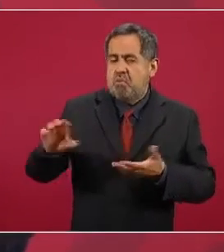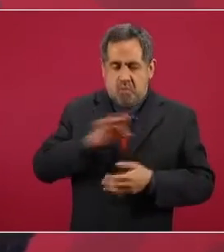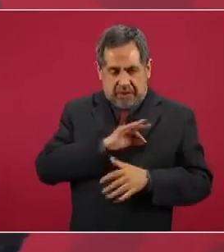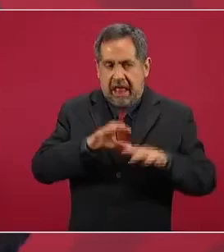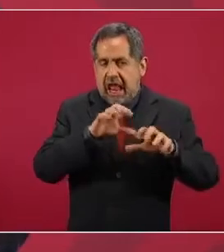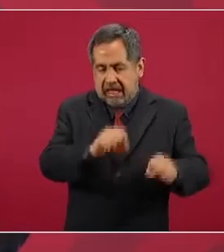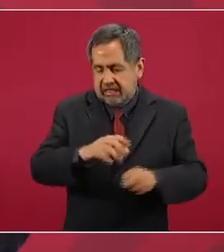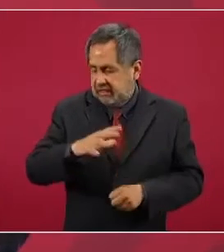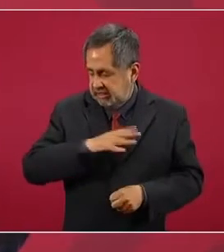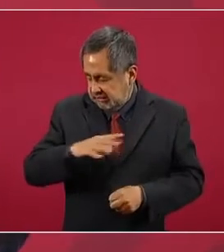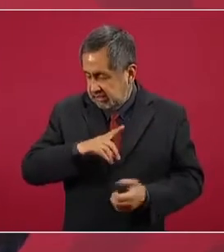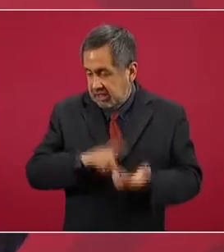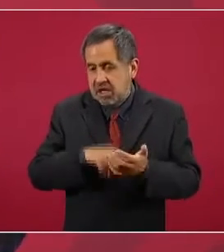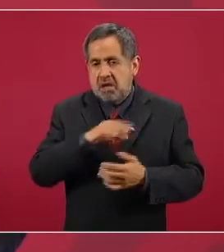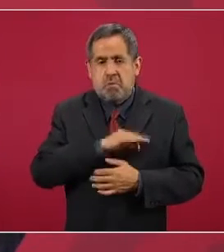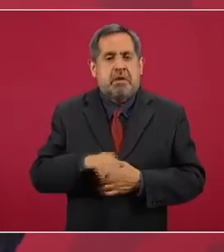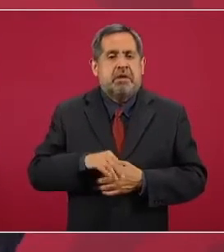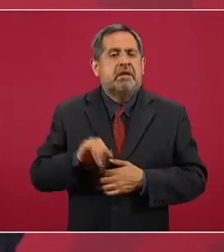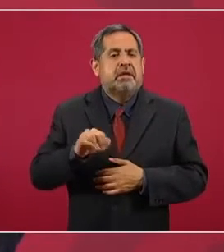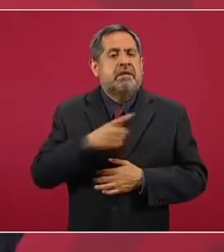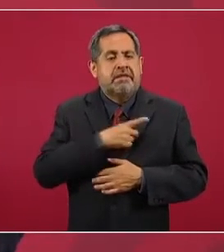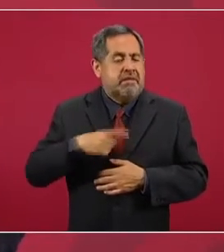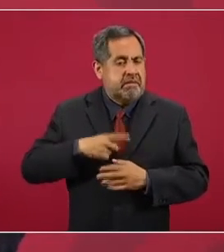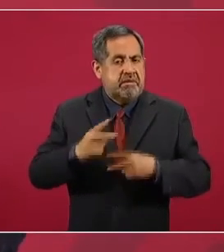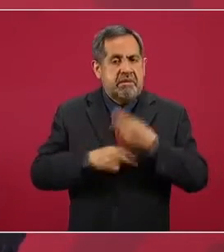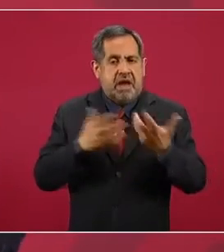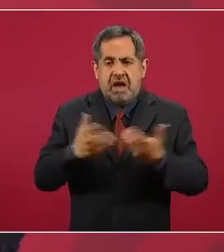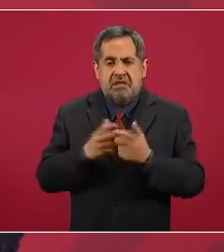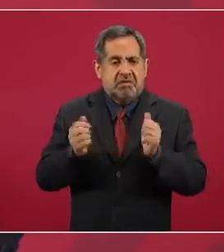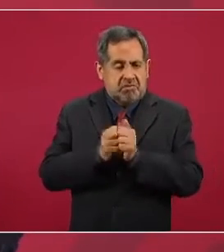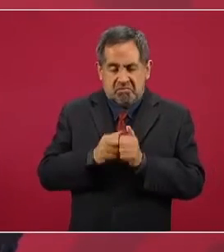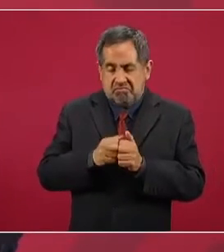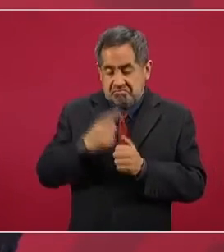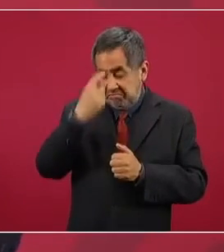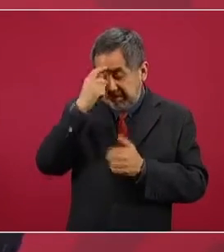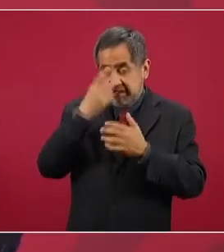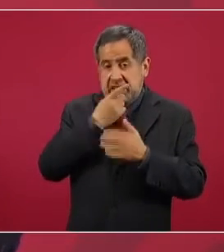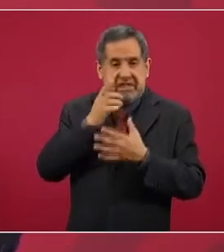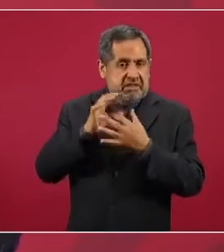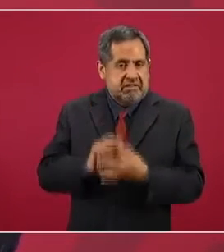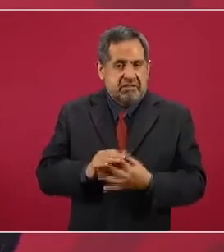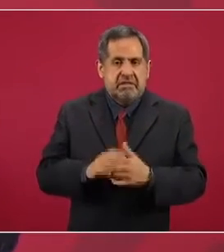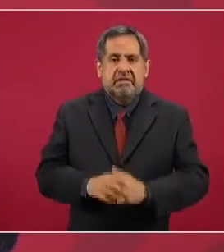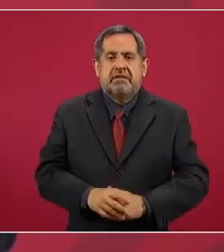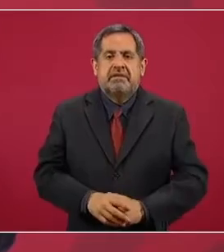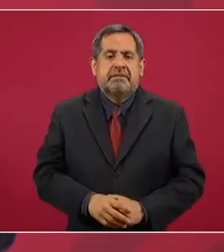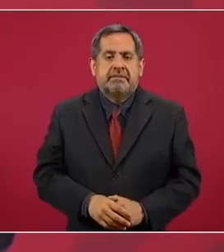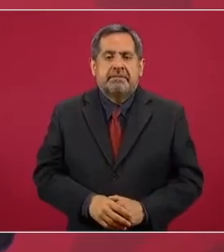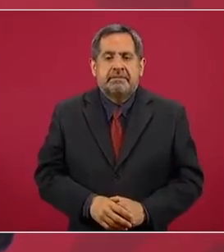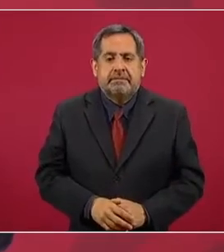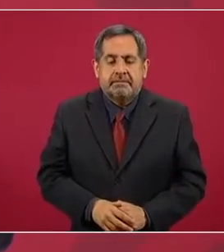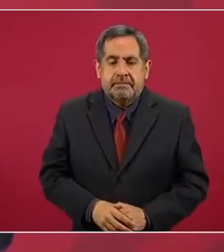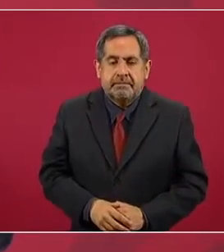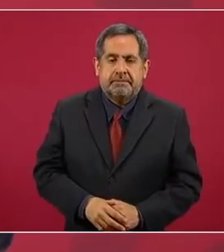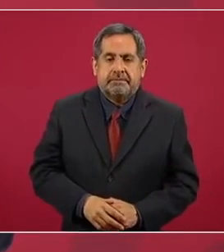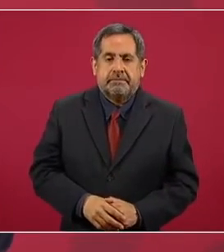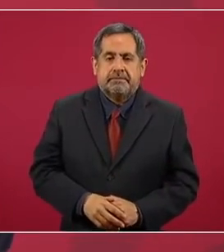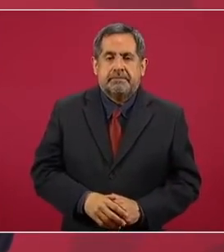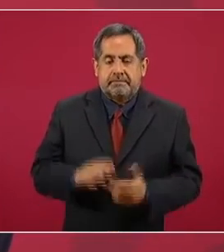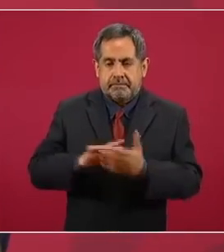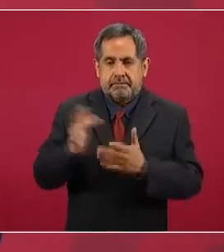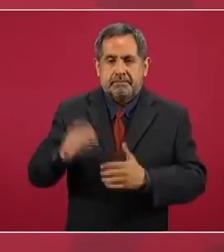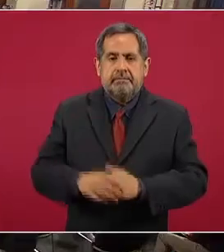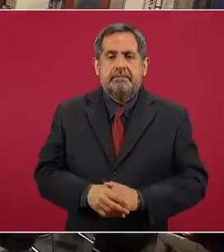y si se debe de actuar de manera consecuente. Sí. Esa es mi pregunta.